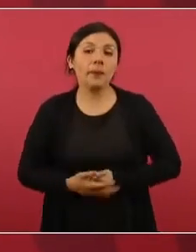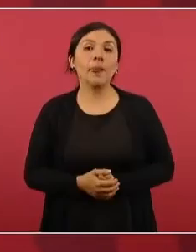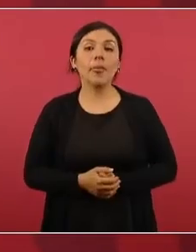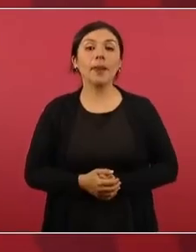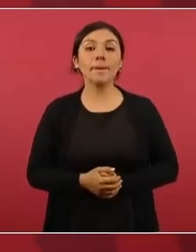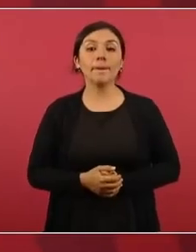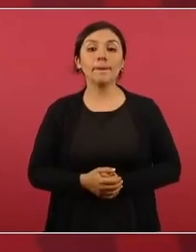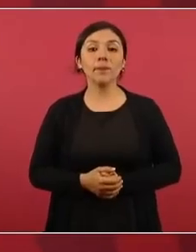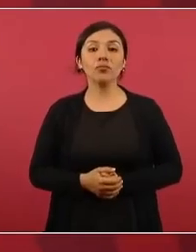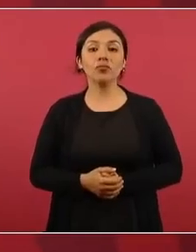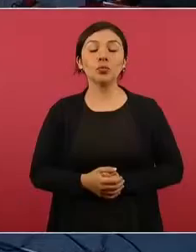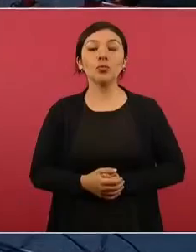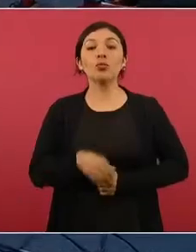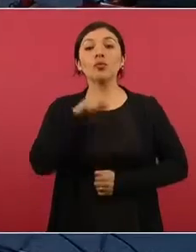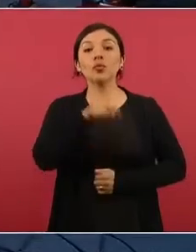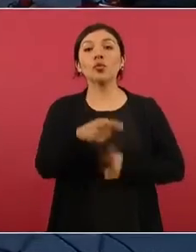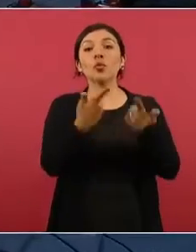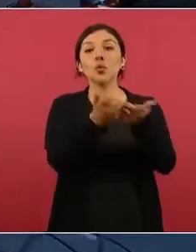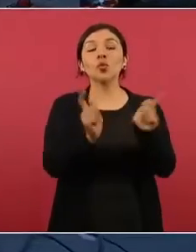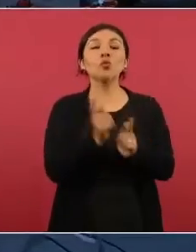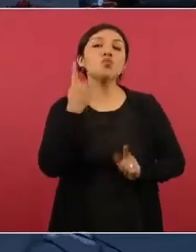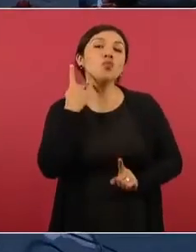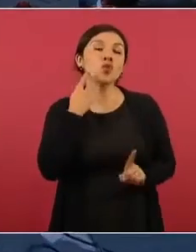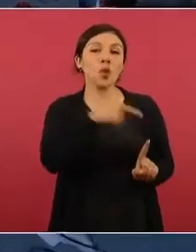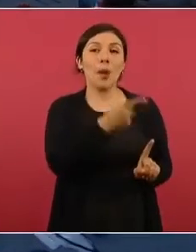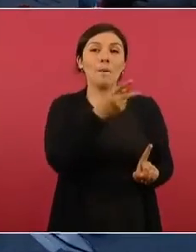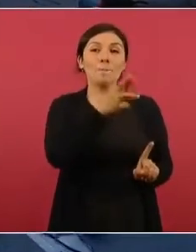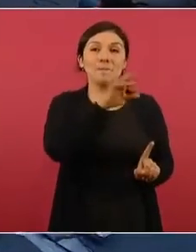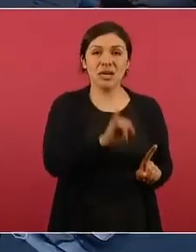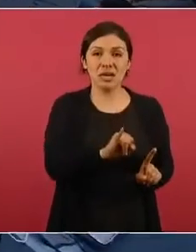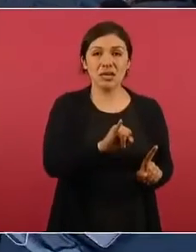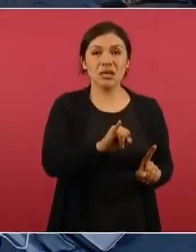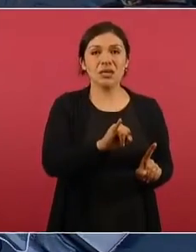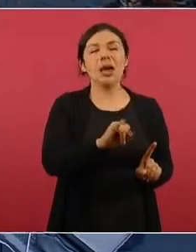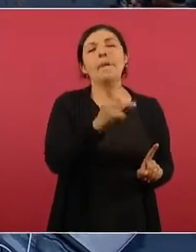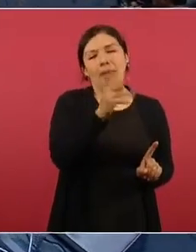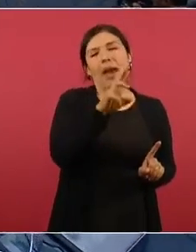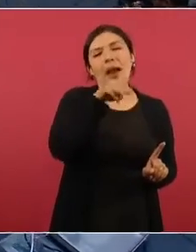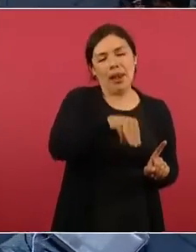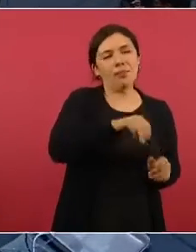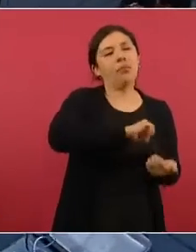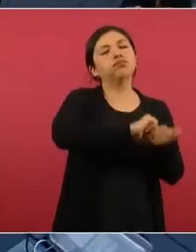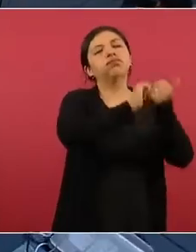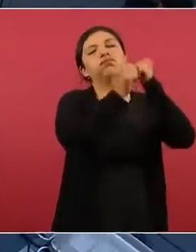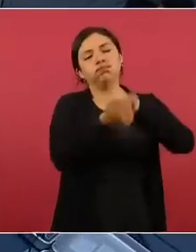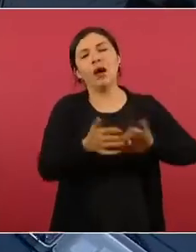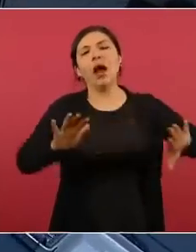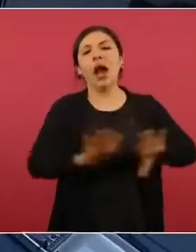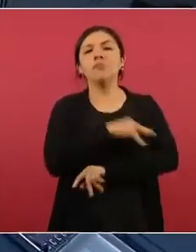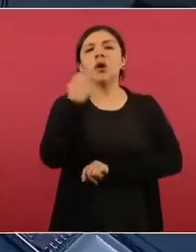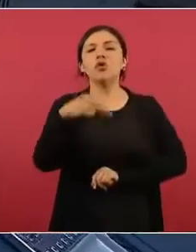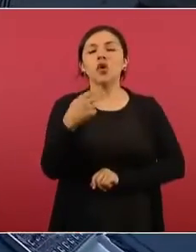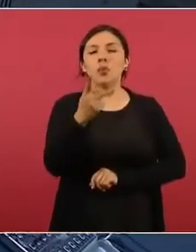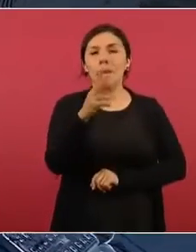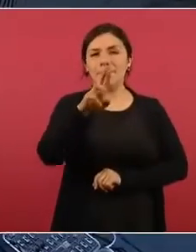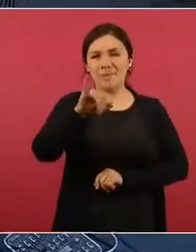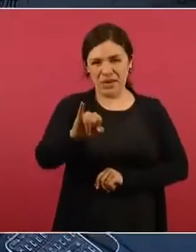y el Partido de la Revolución Mexicana se convierte en PRI durante